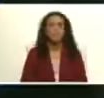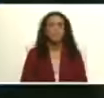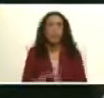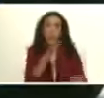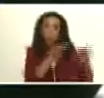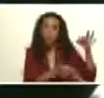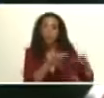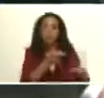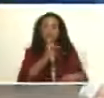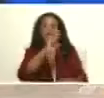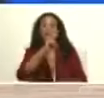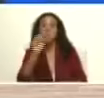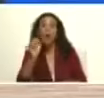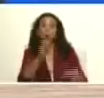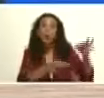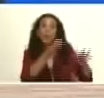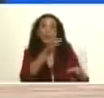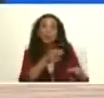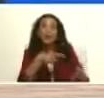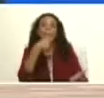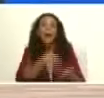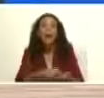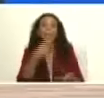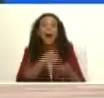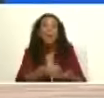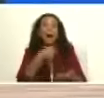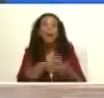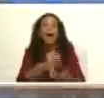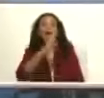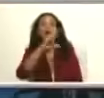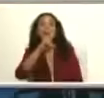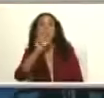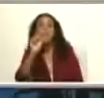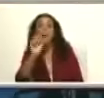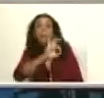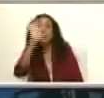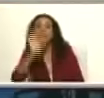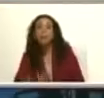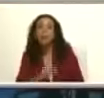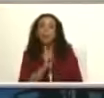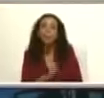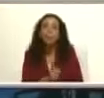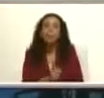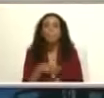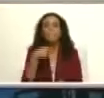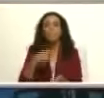Justicia tributaria llaman, ¿verdad? Doctora, la justicia tributaria.